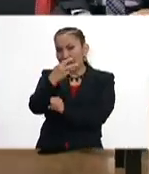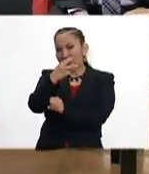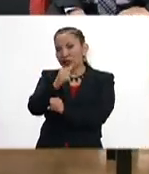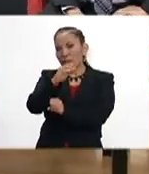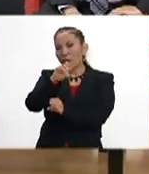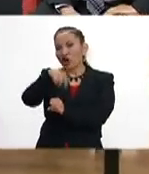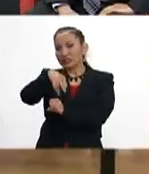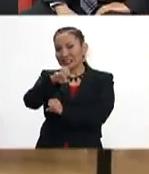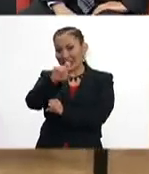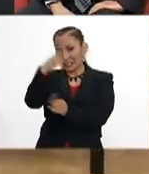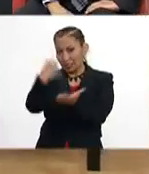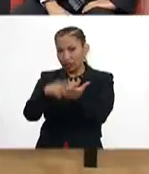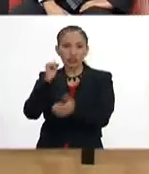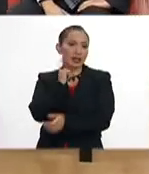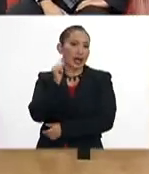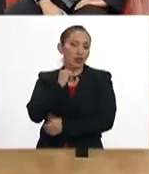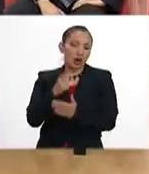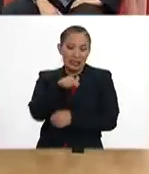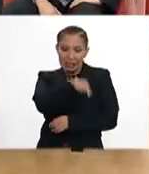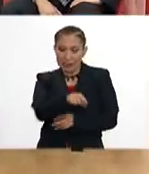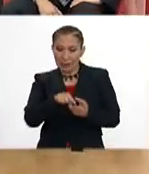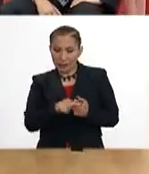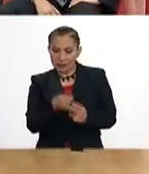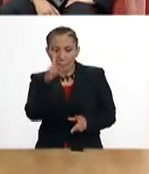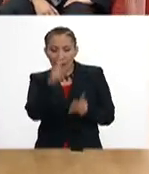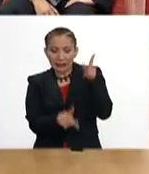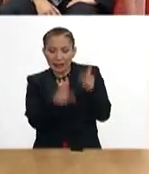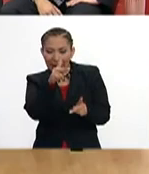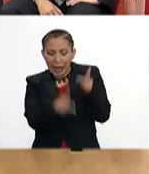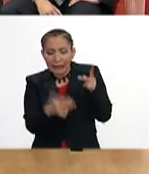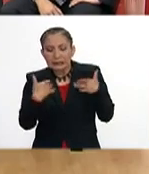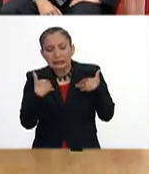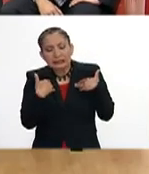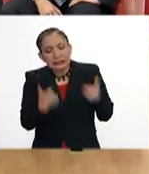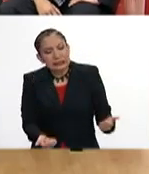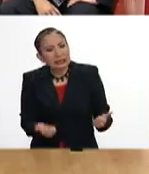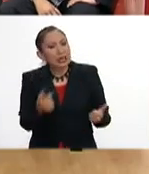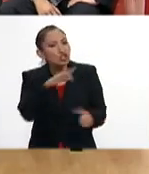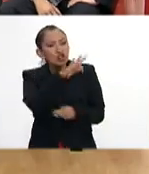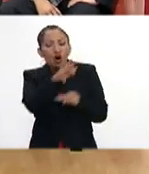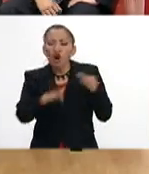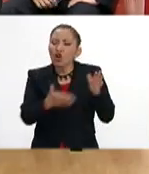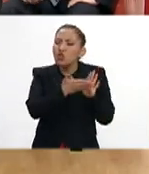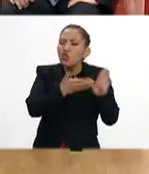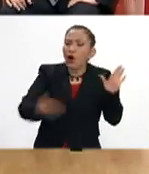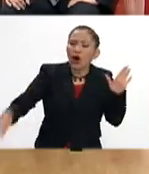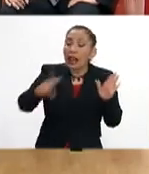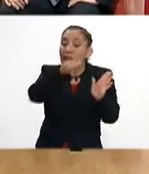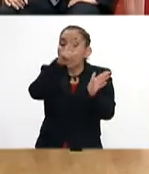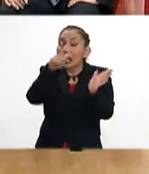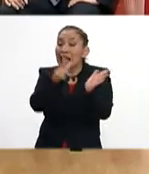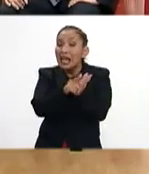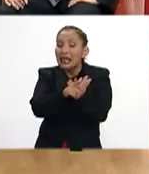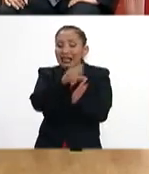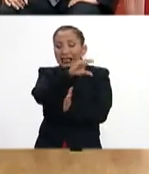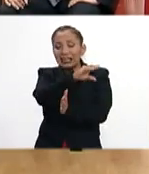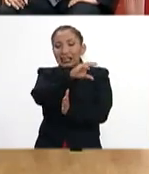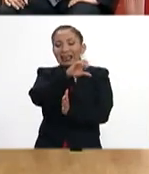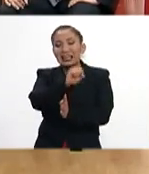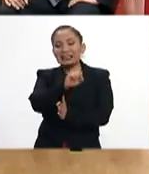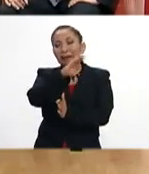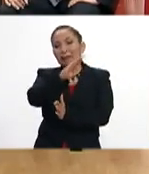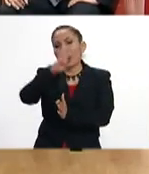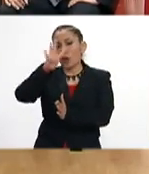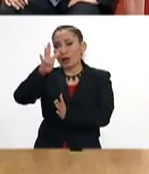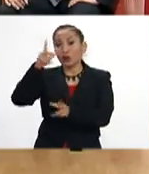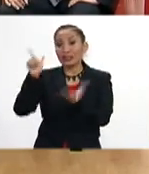Bosques del Senado, y con ella vamos a hablar, vamos a entender todo lo que tiene que ver con la ley SB 4 de Texas.